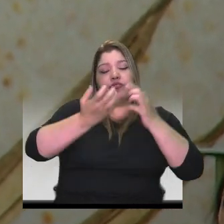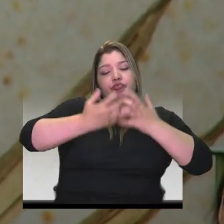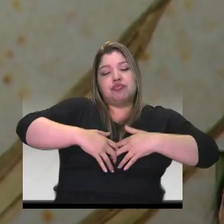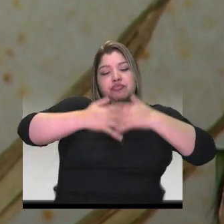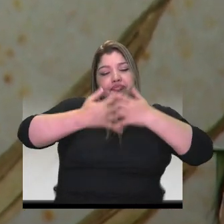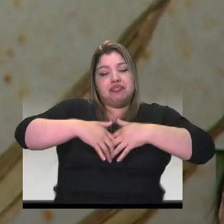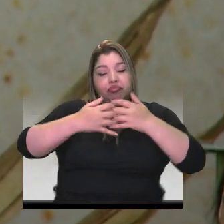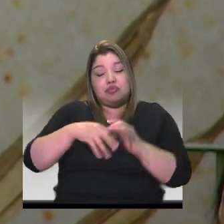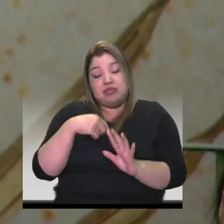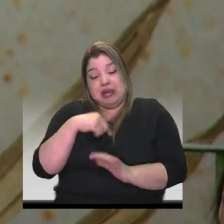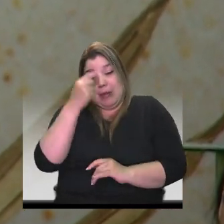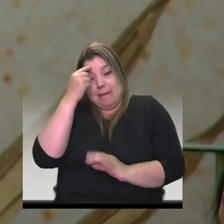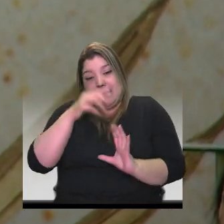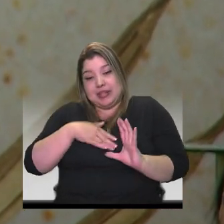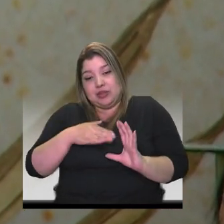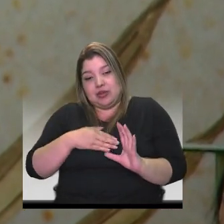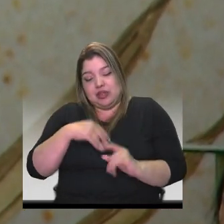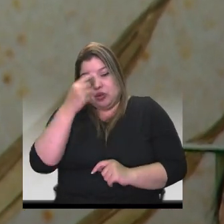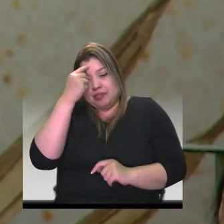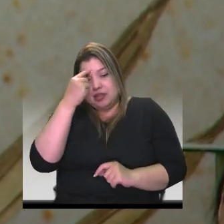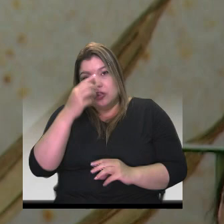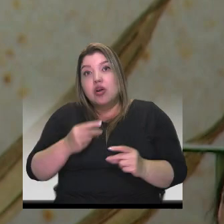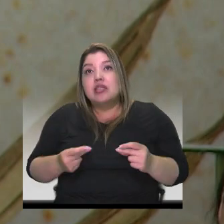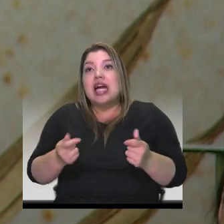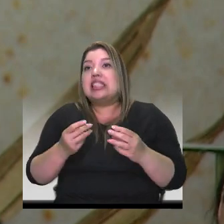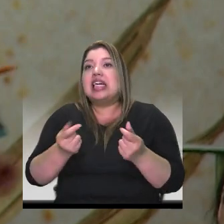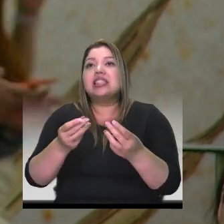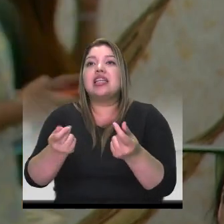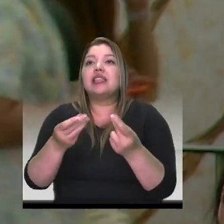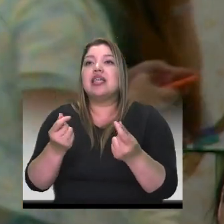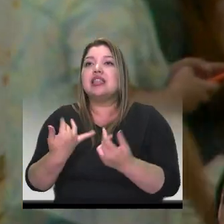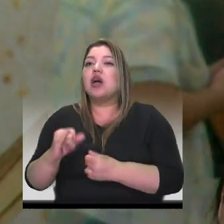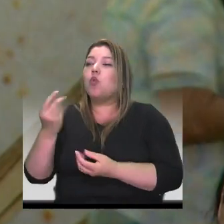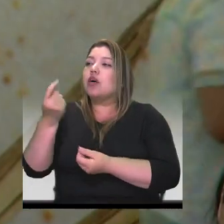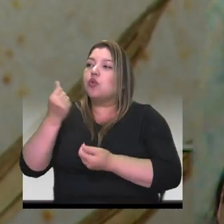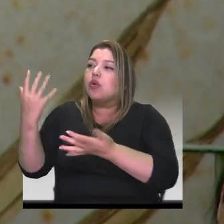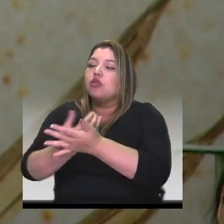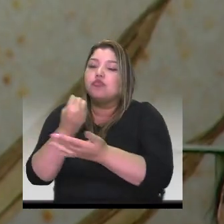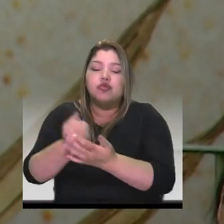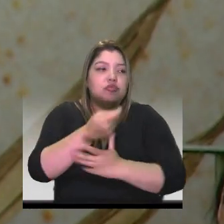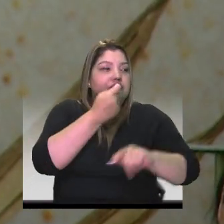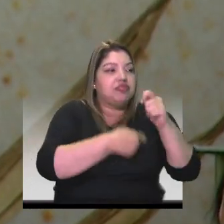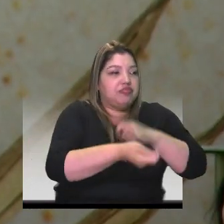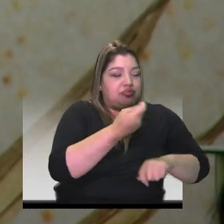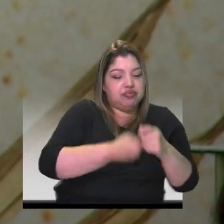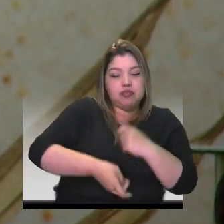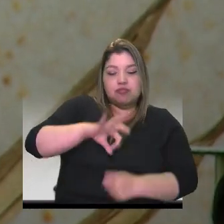creo que es demasiado inmediatista, de ya que gano, ya cuánto me lo gasto, mi utilidad,